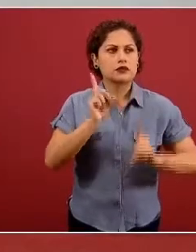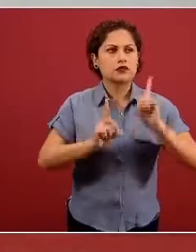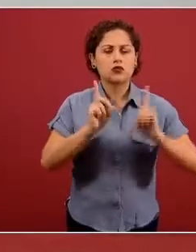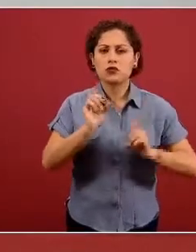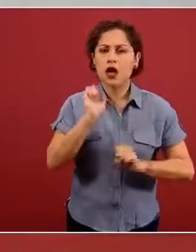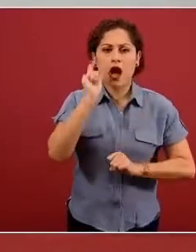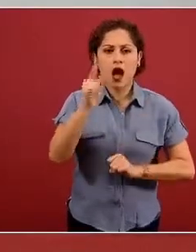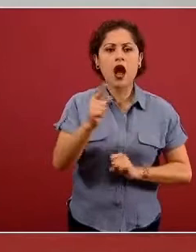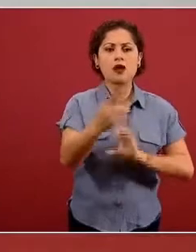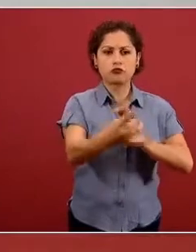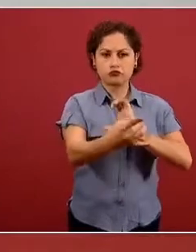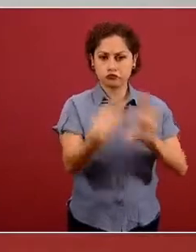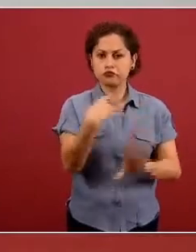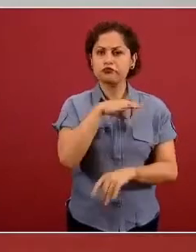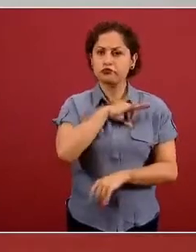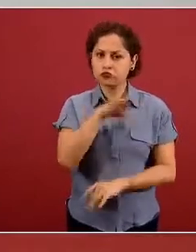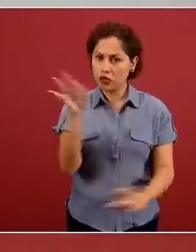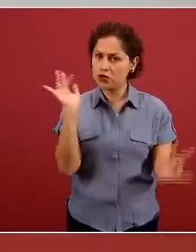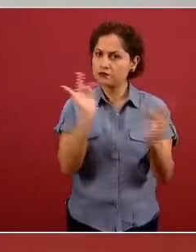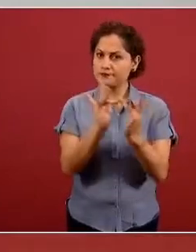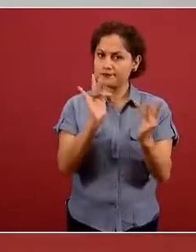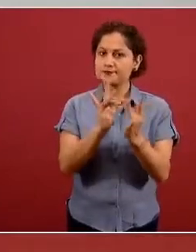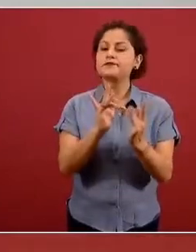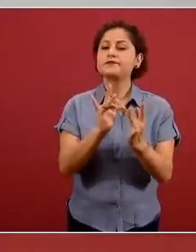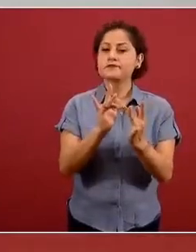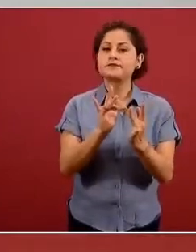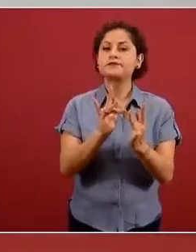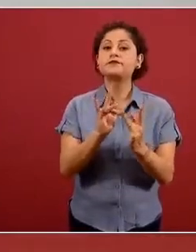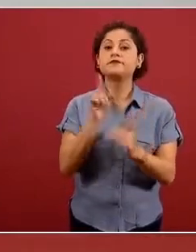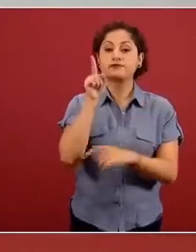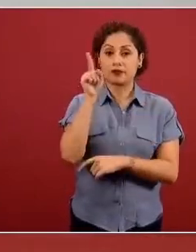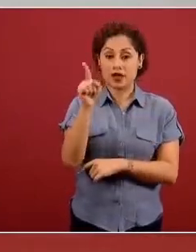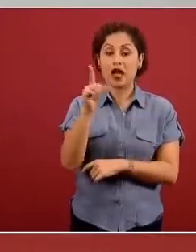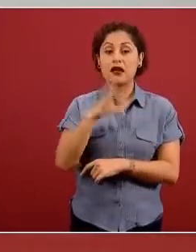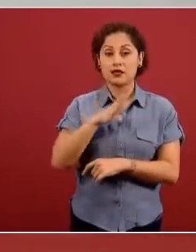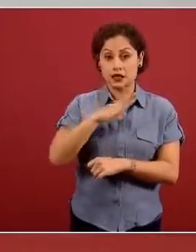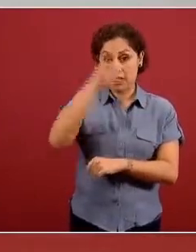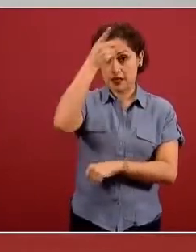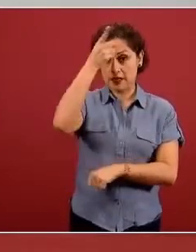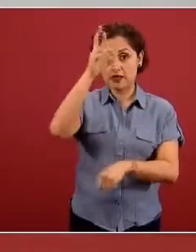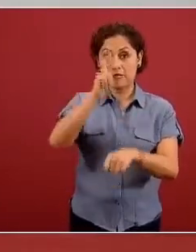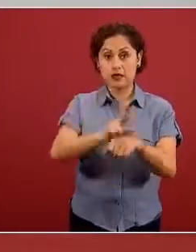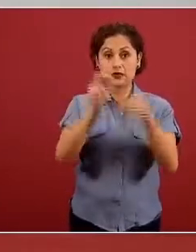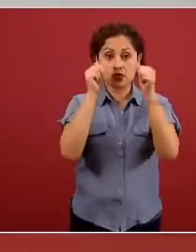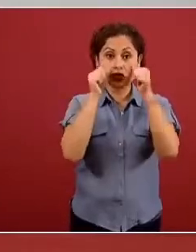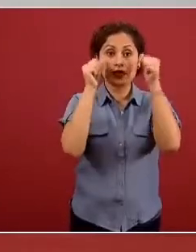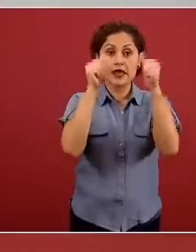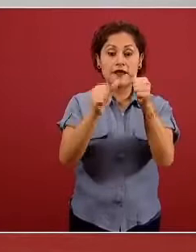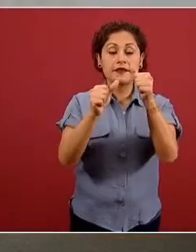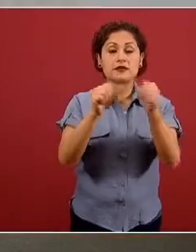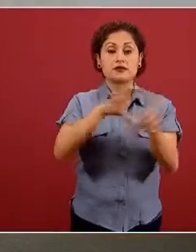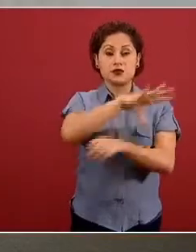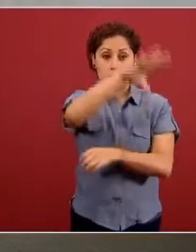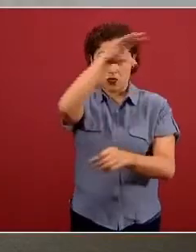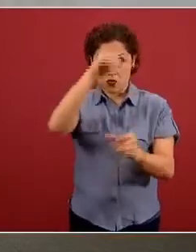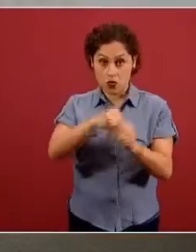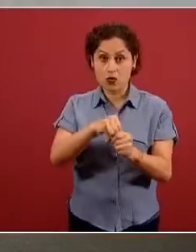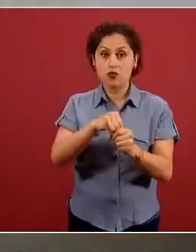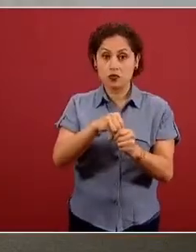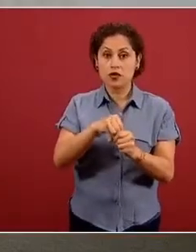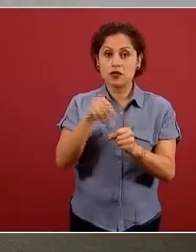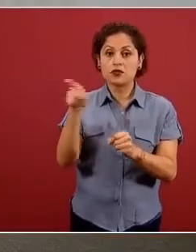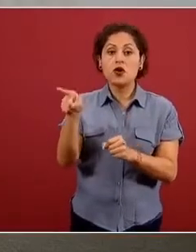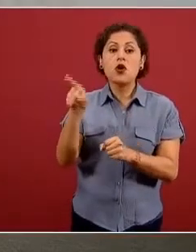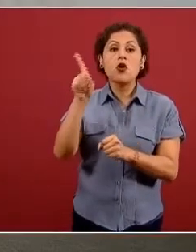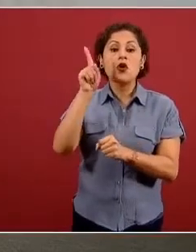duda, pregunta, y donde tenemos a nuestra Dirección de Atención Integral revisando toda esta serie de